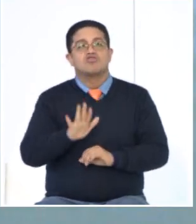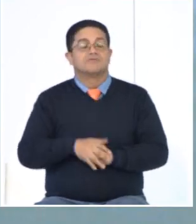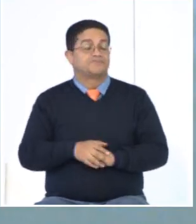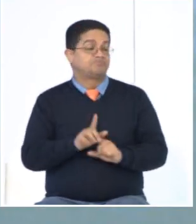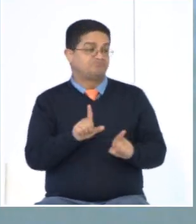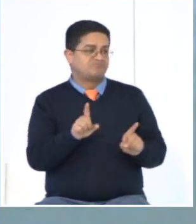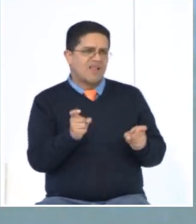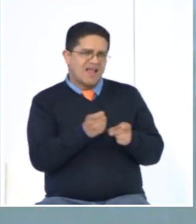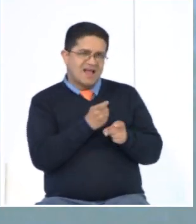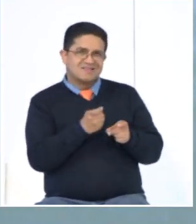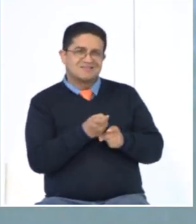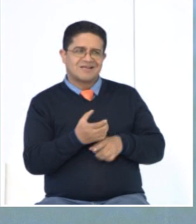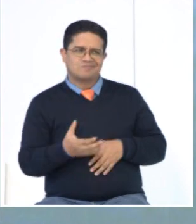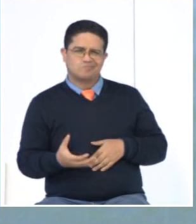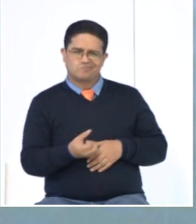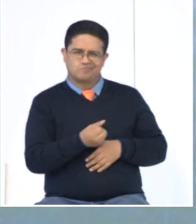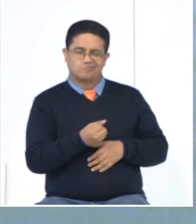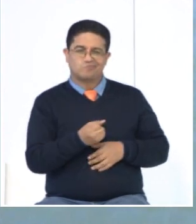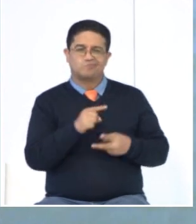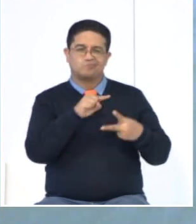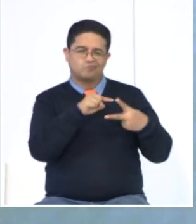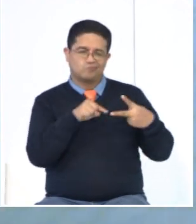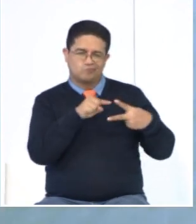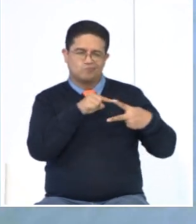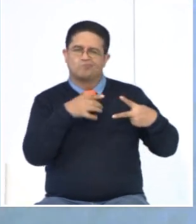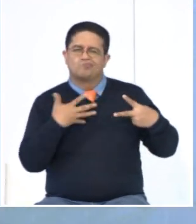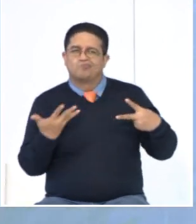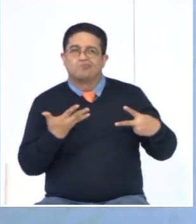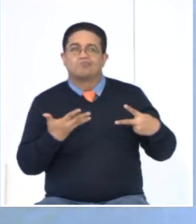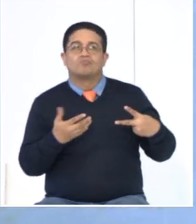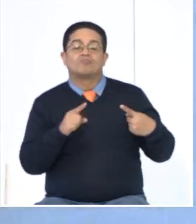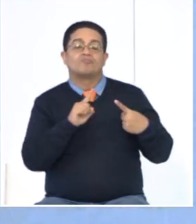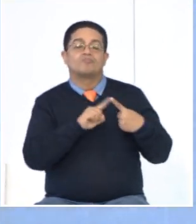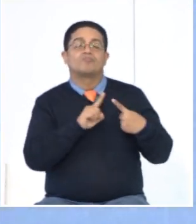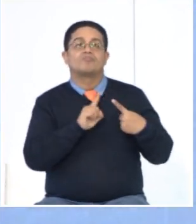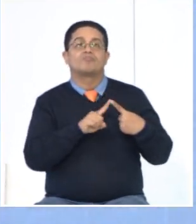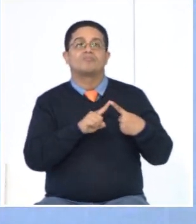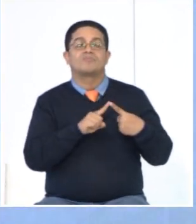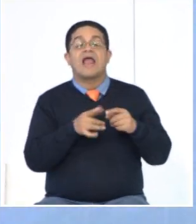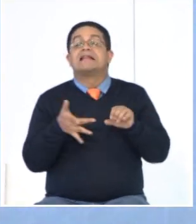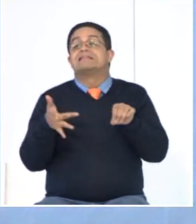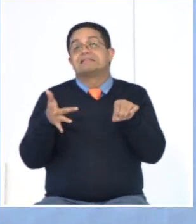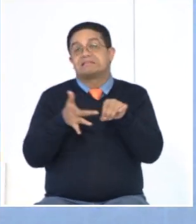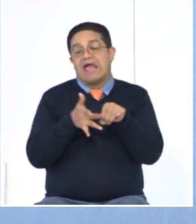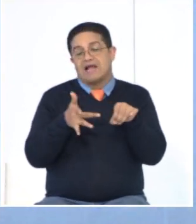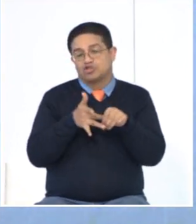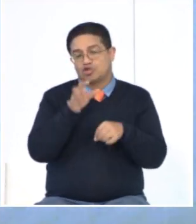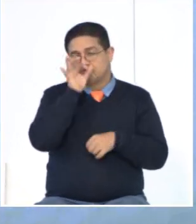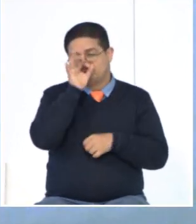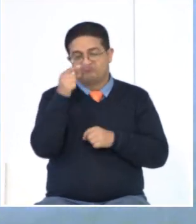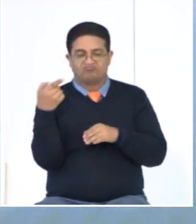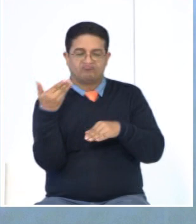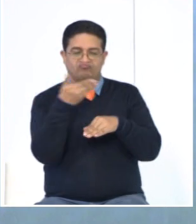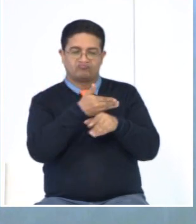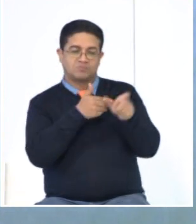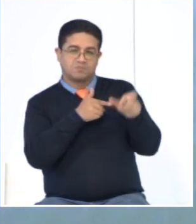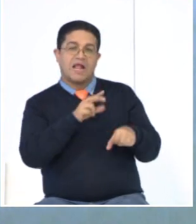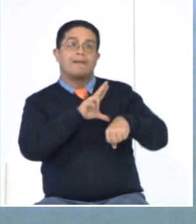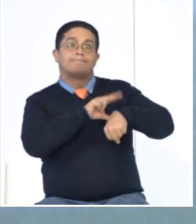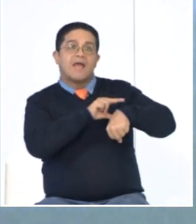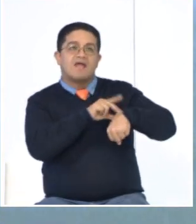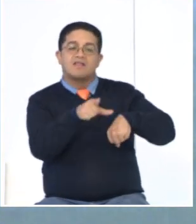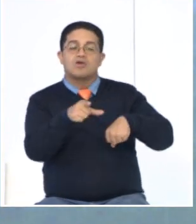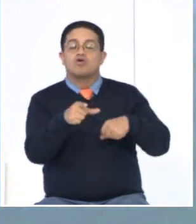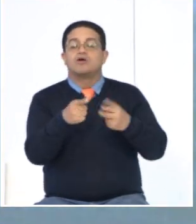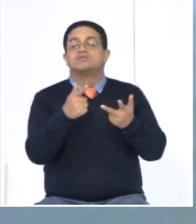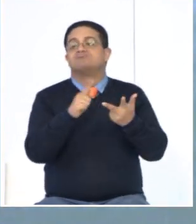cáncer de próstata se diagnostica con 3 pilares fundamentales. Tenemos el tacto rectal, que es la visita al urólogo, que se debe hacer